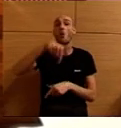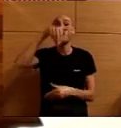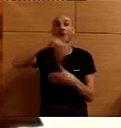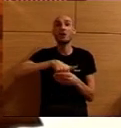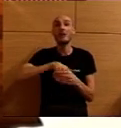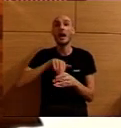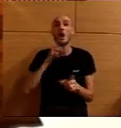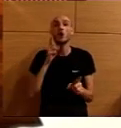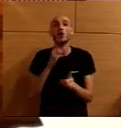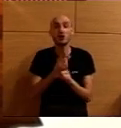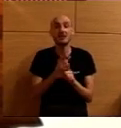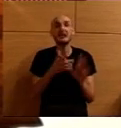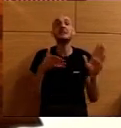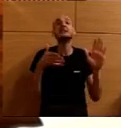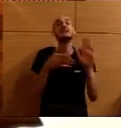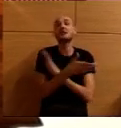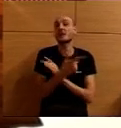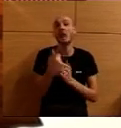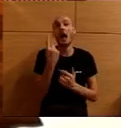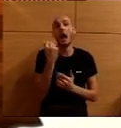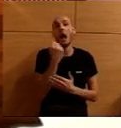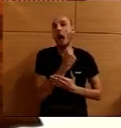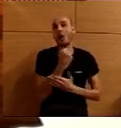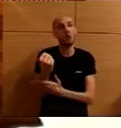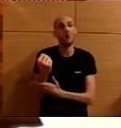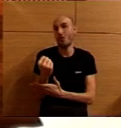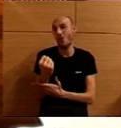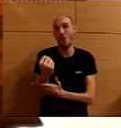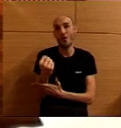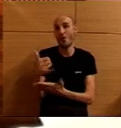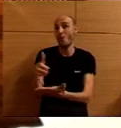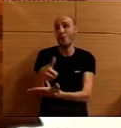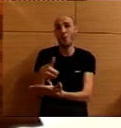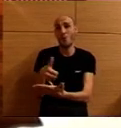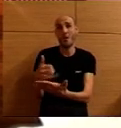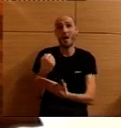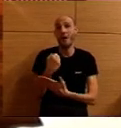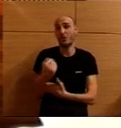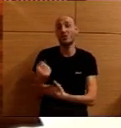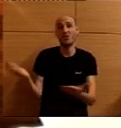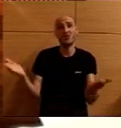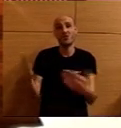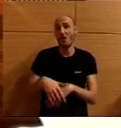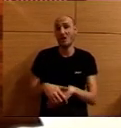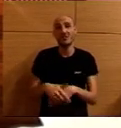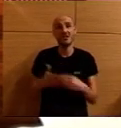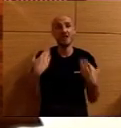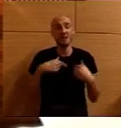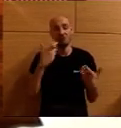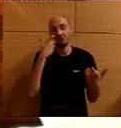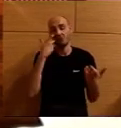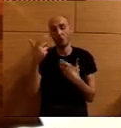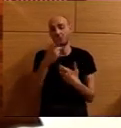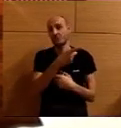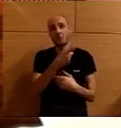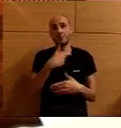estarán votando en contrario de aquello que ustedes presumían y que ahora se han quedado sin aire y sin pulmón. Pero